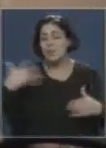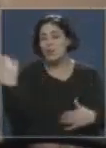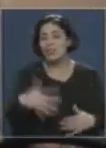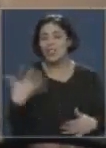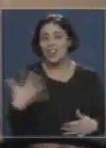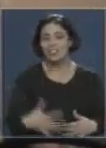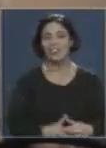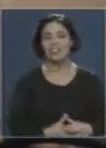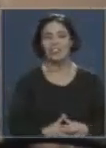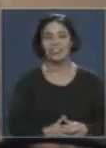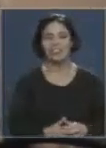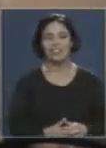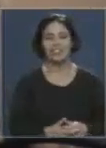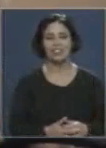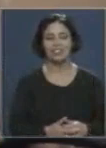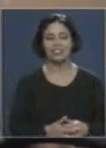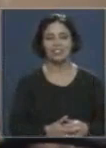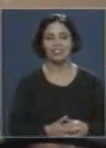relevante.